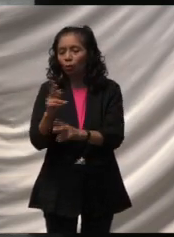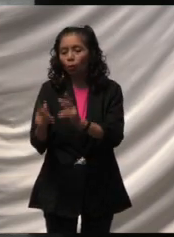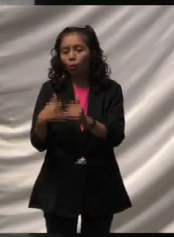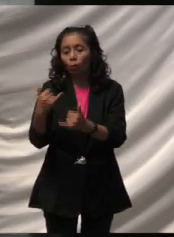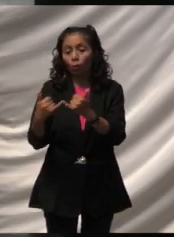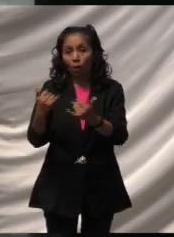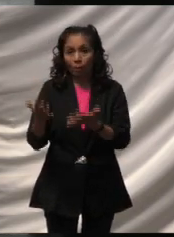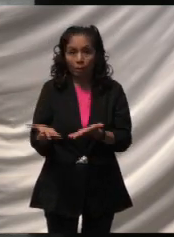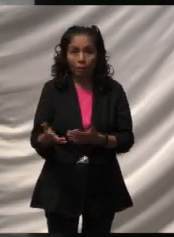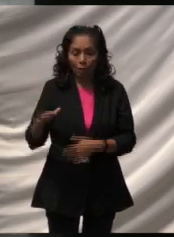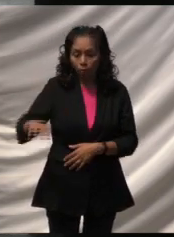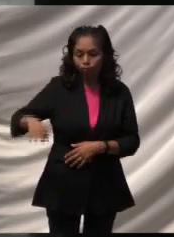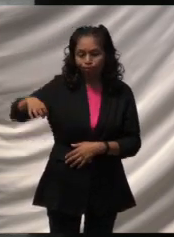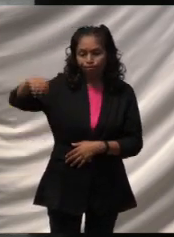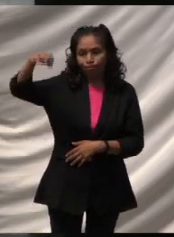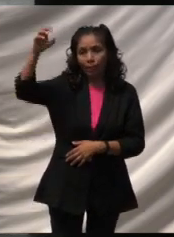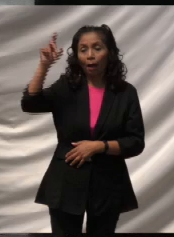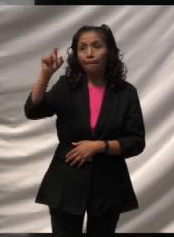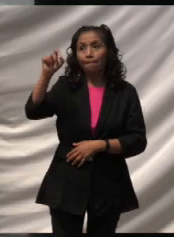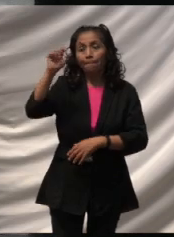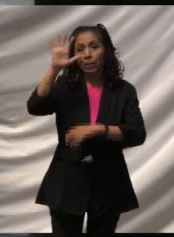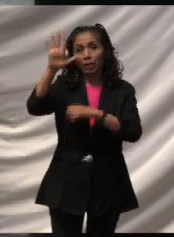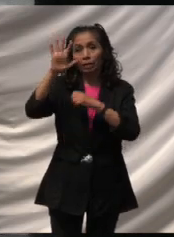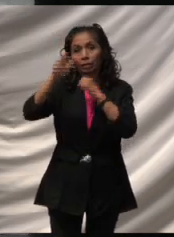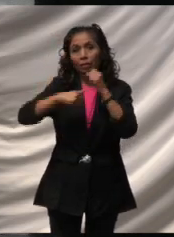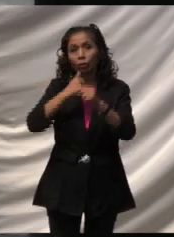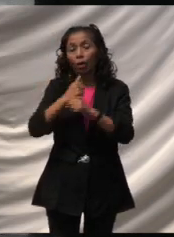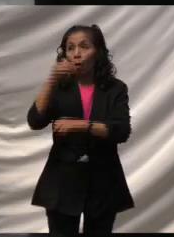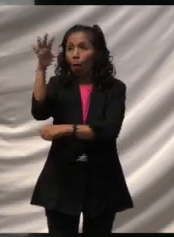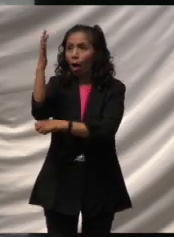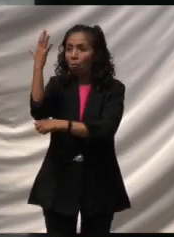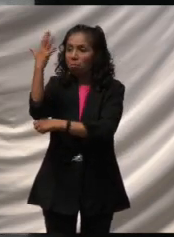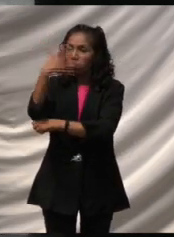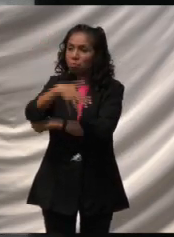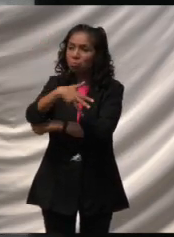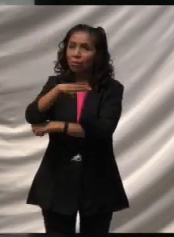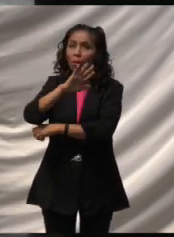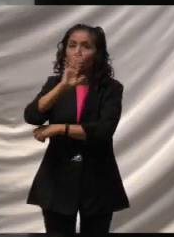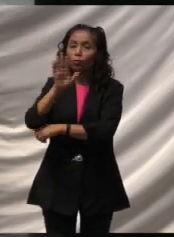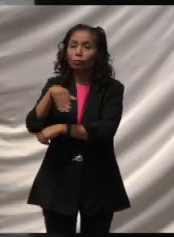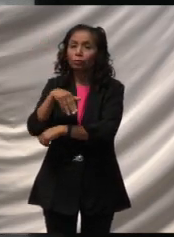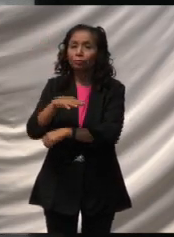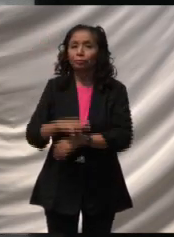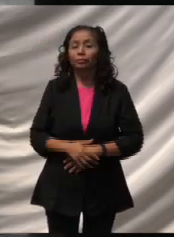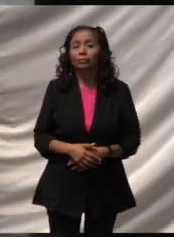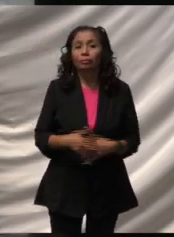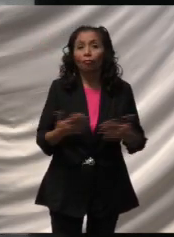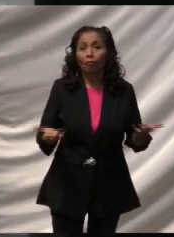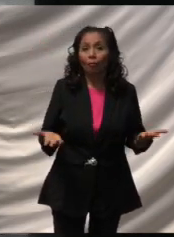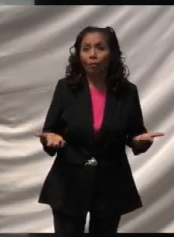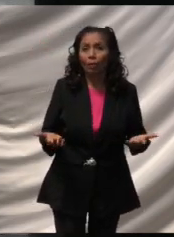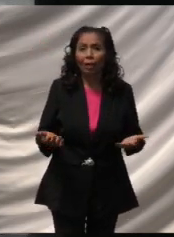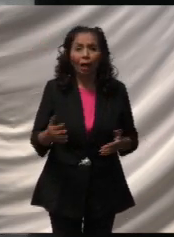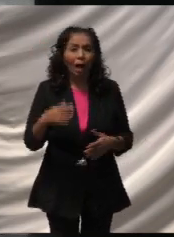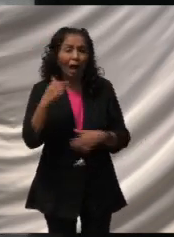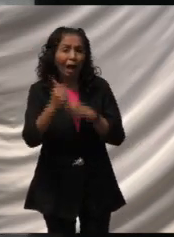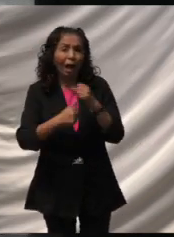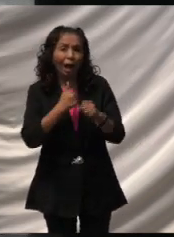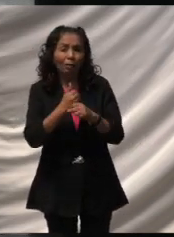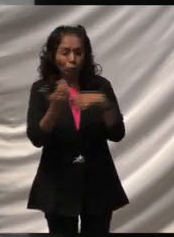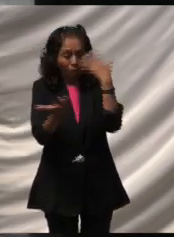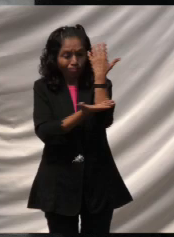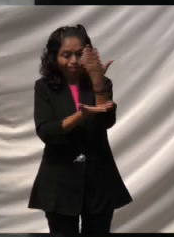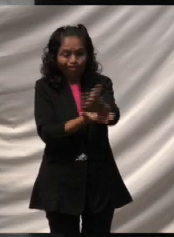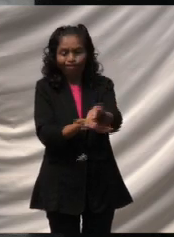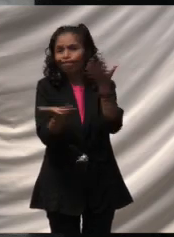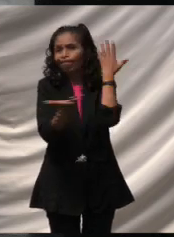y cuando ella tenía 25 años, se murió la ceiba que estaba justo enfrente de su casa. Ya se habían talado muchos árboles para